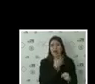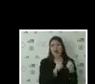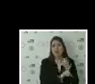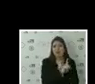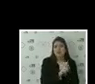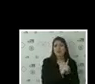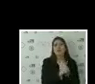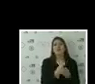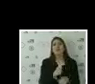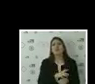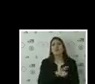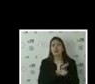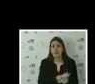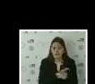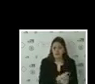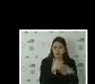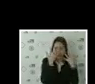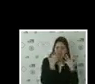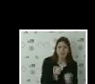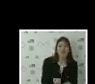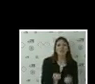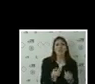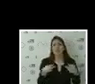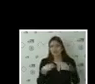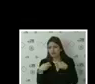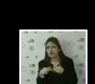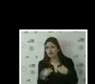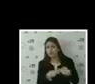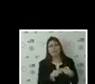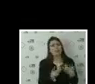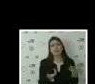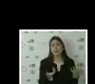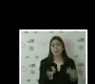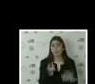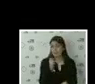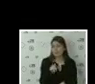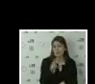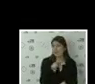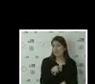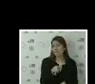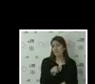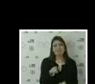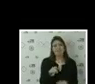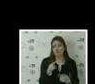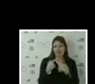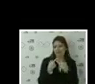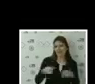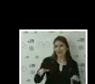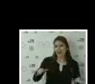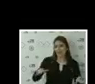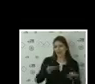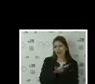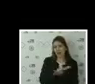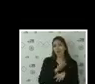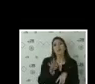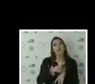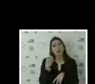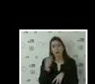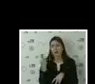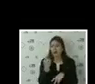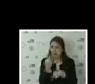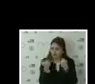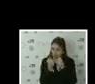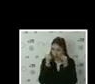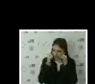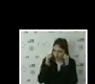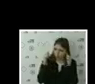en depresión, ansiedad, no es lo mismo y es muy importante no desatender esa parte.